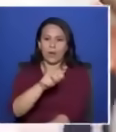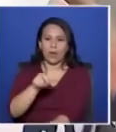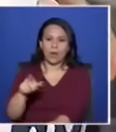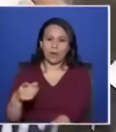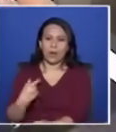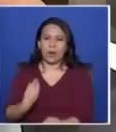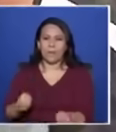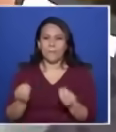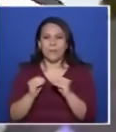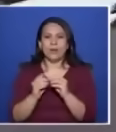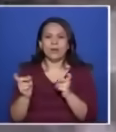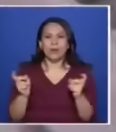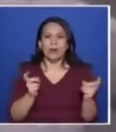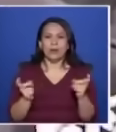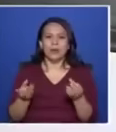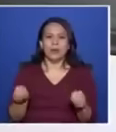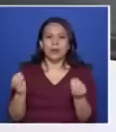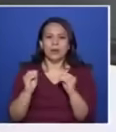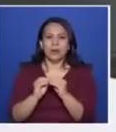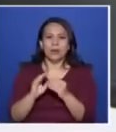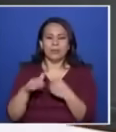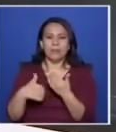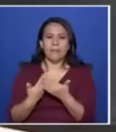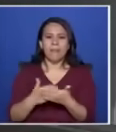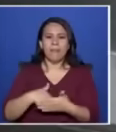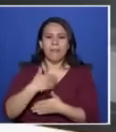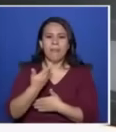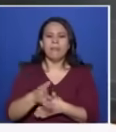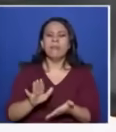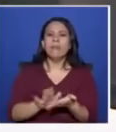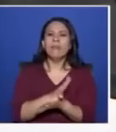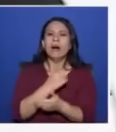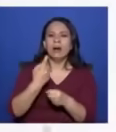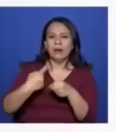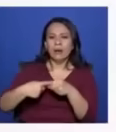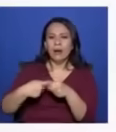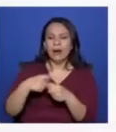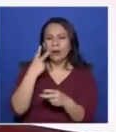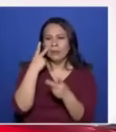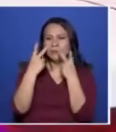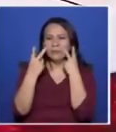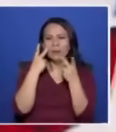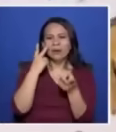intensificarán los controles en los exteriores de las unidades educativas de Quito.